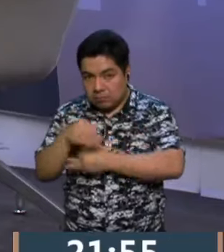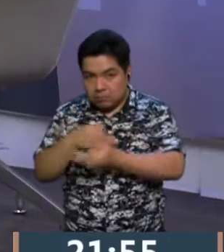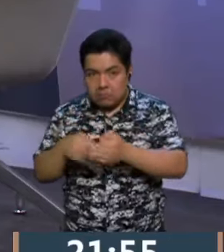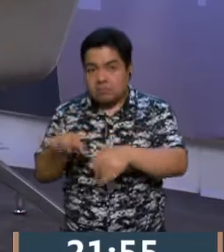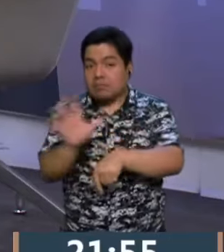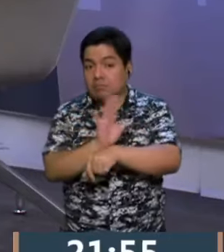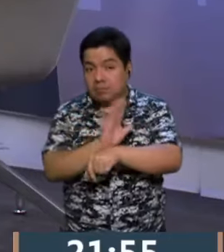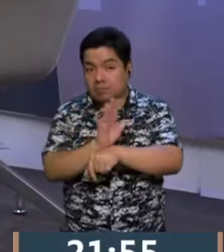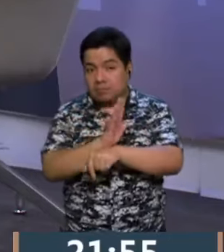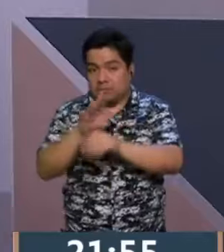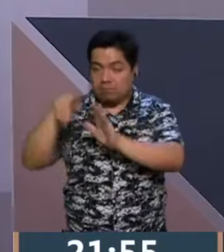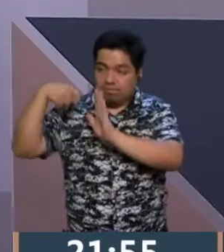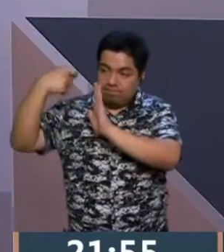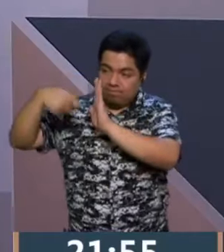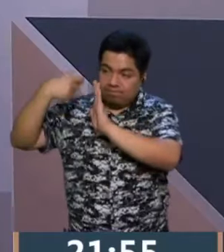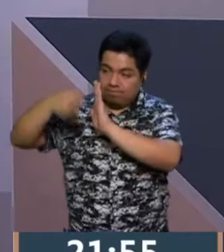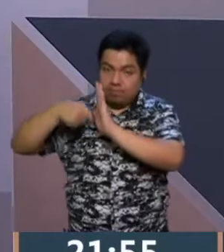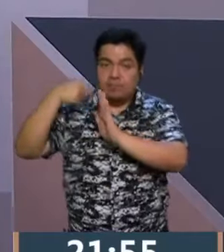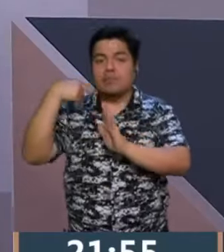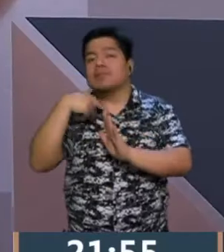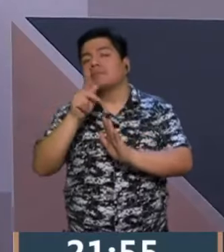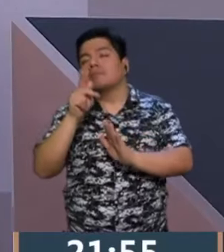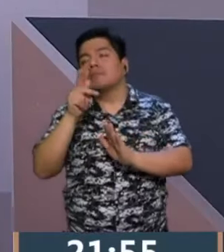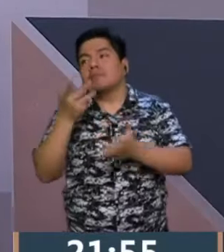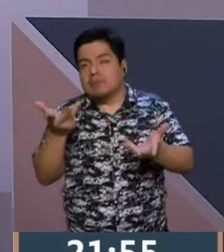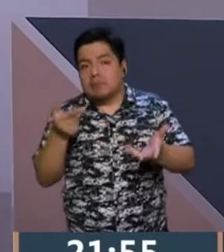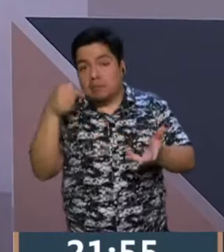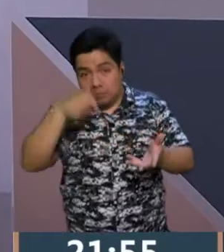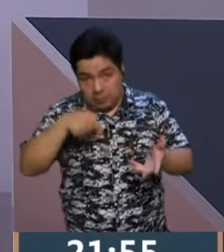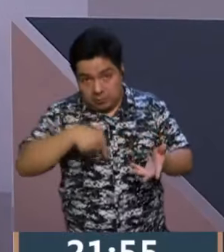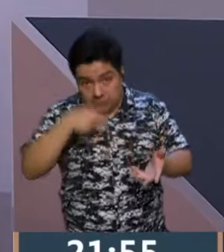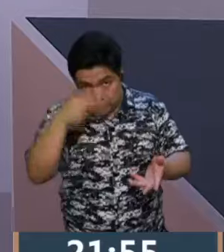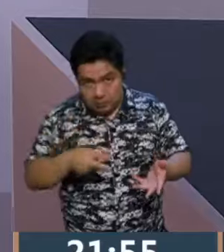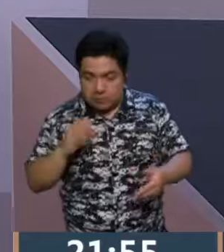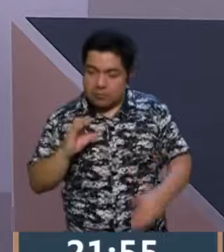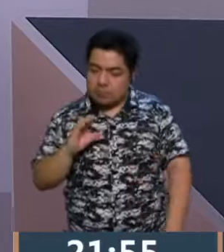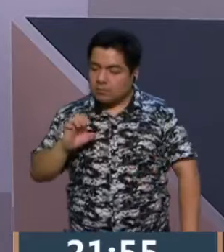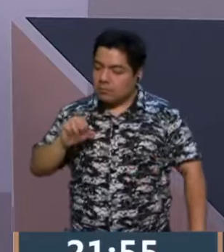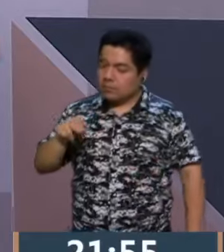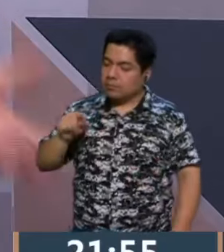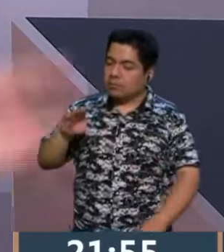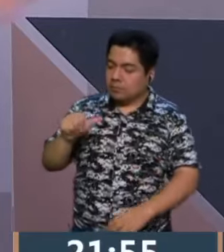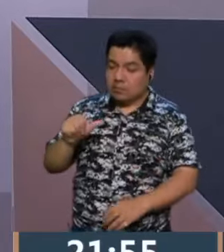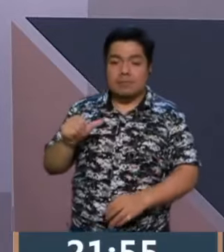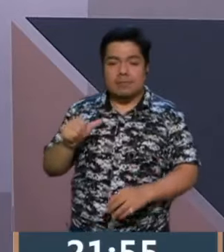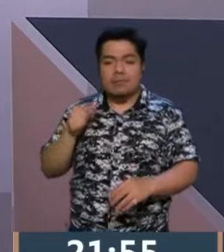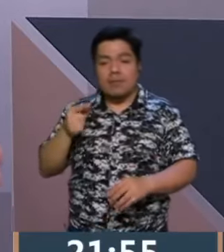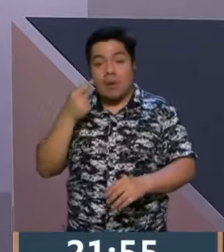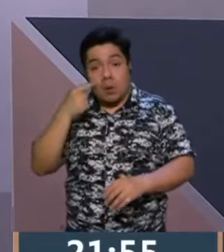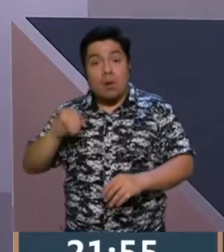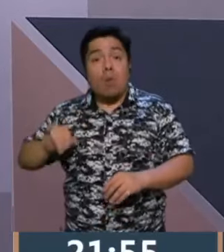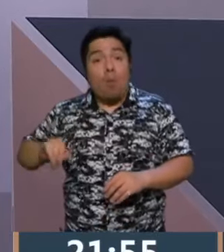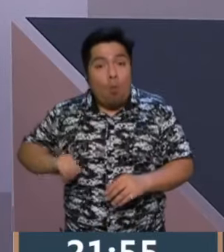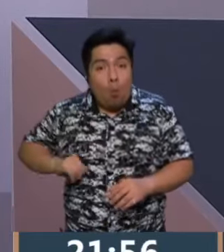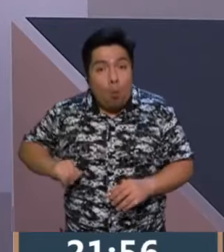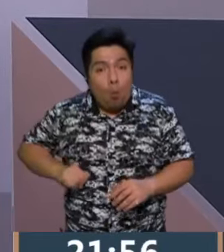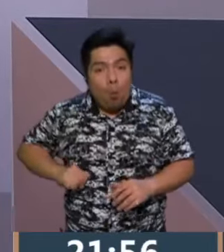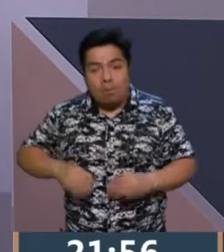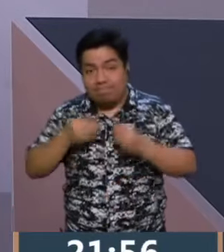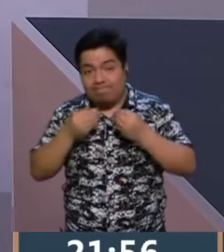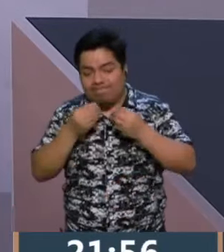la cinematografía. Lo que particulariza a nuestra Cineteca es que, además de ser una muy interesante y